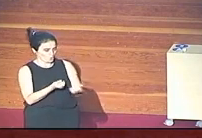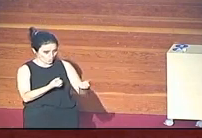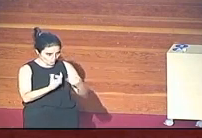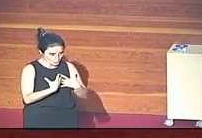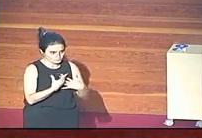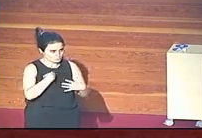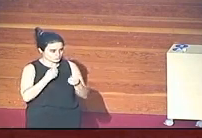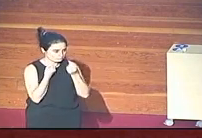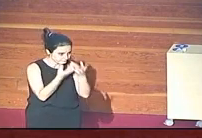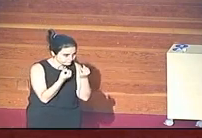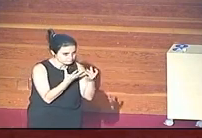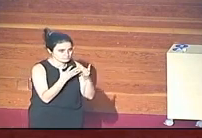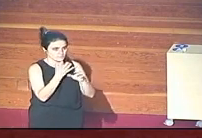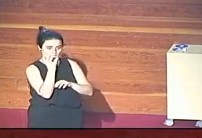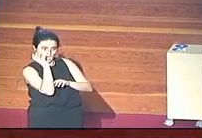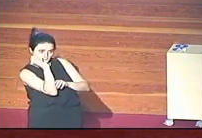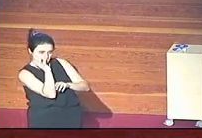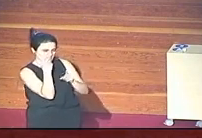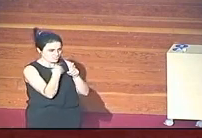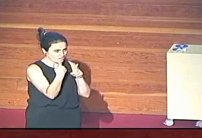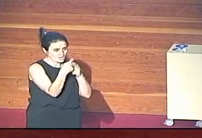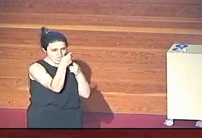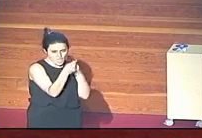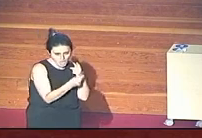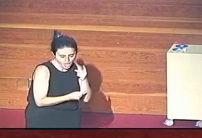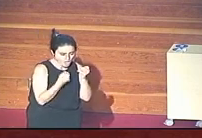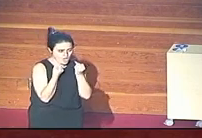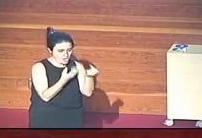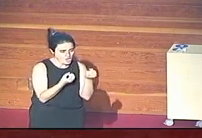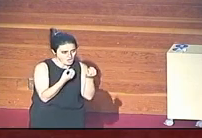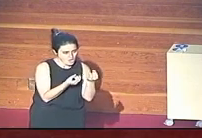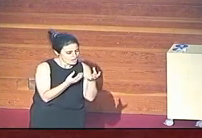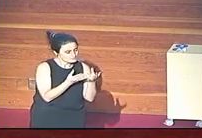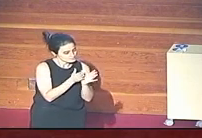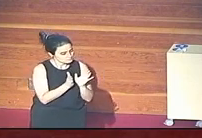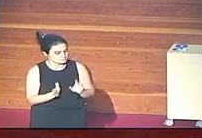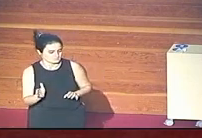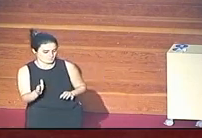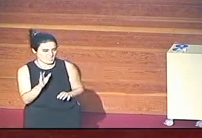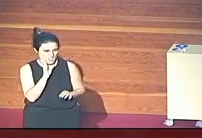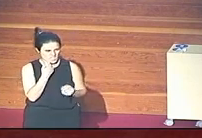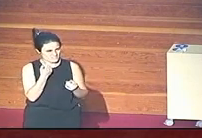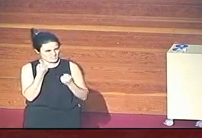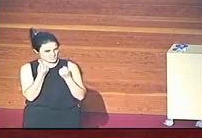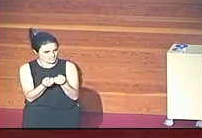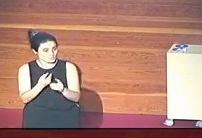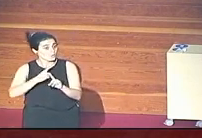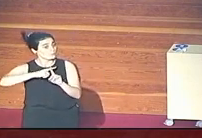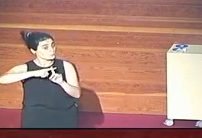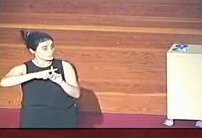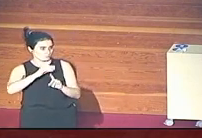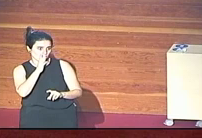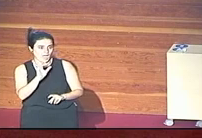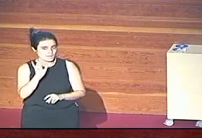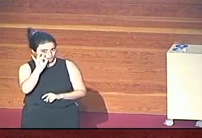ambientales que lamentablemente hemos tenido que contar pero yo creo que ahora es el momento de informar en positivo porque hay iniciativas